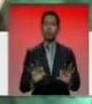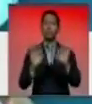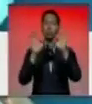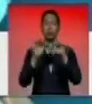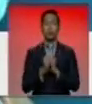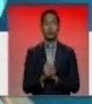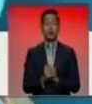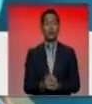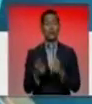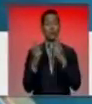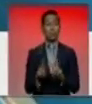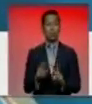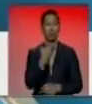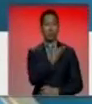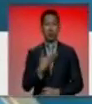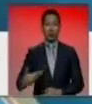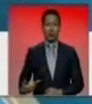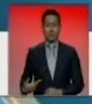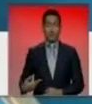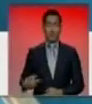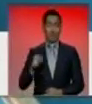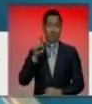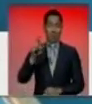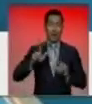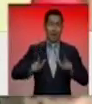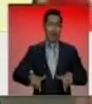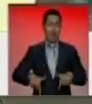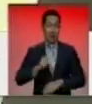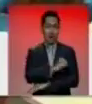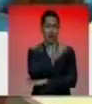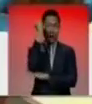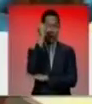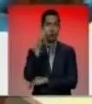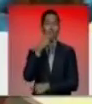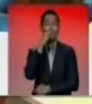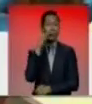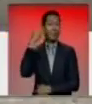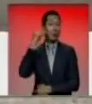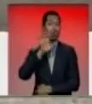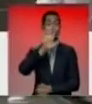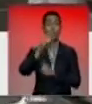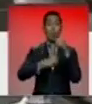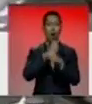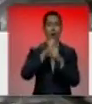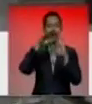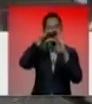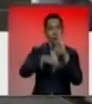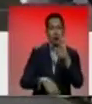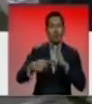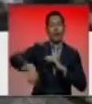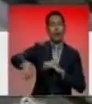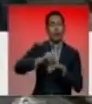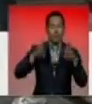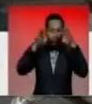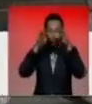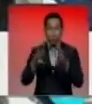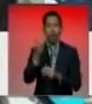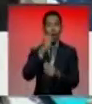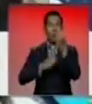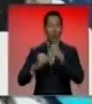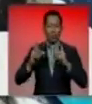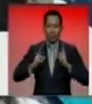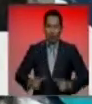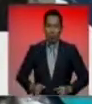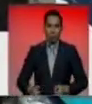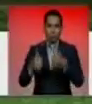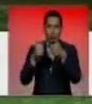Rafael Correa, la expectativa es erradicar la malnutrición en los menores de 5 años. Sin detallar el origen de los recursos en